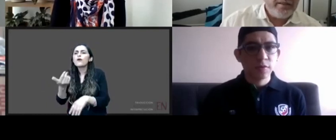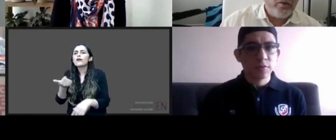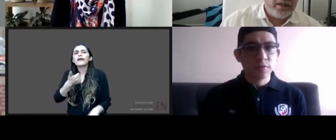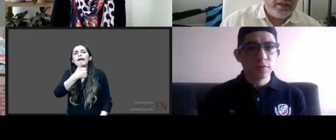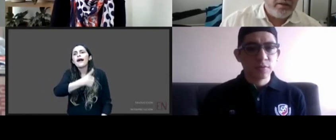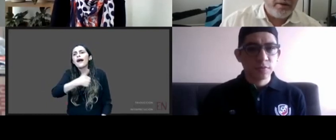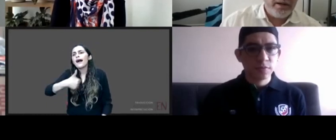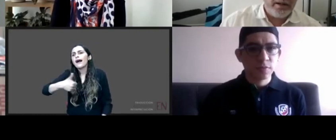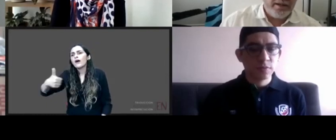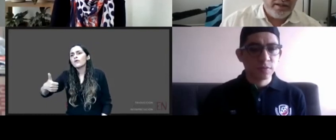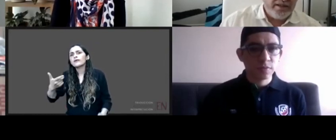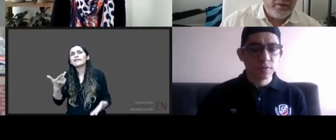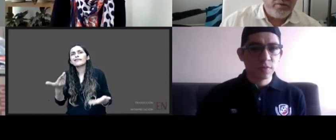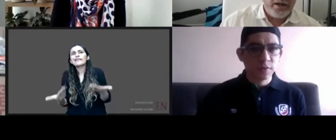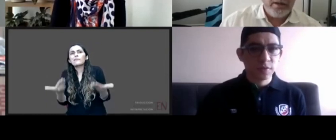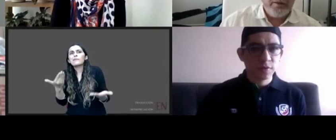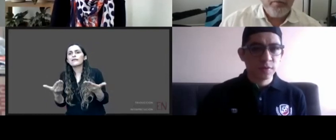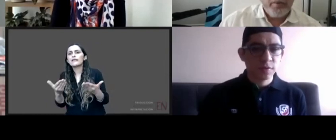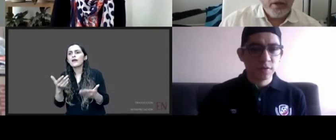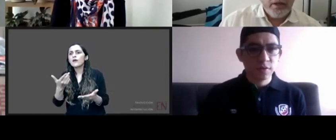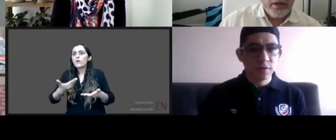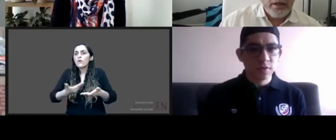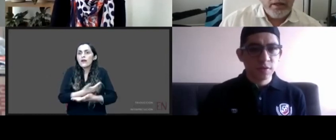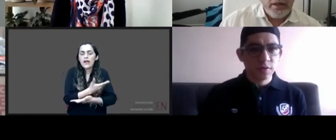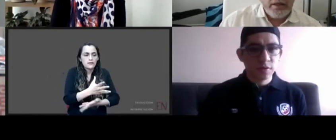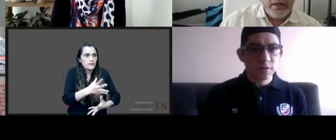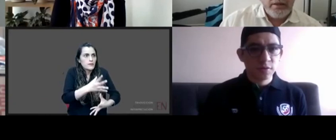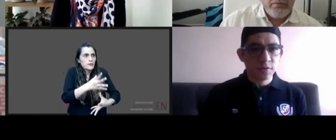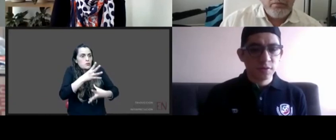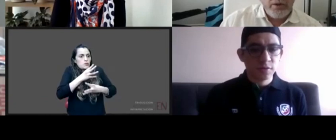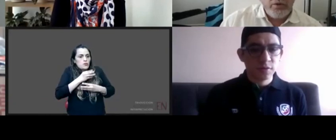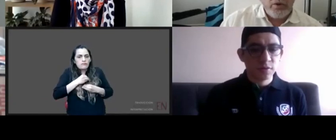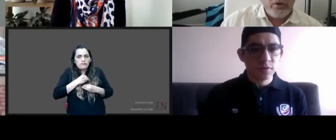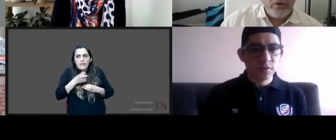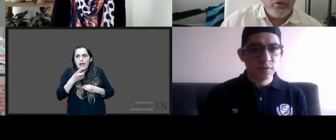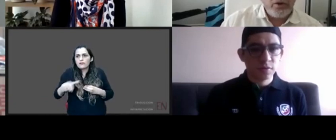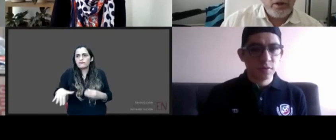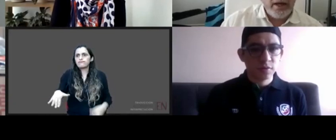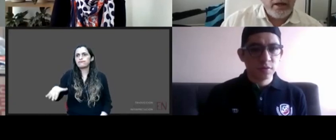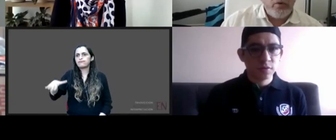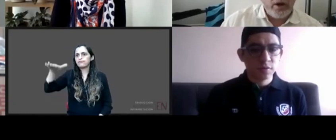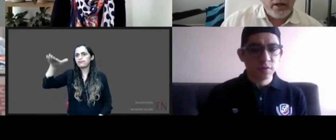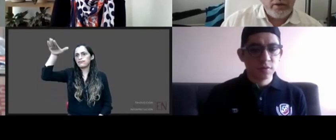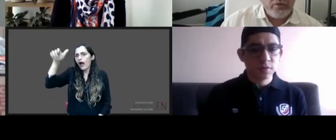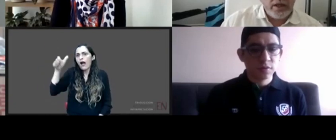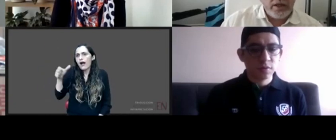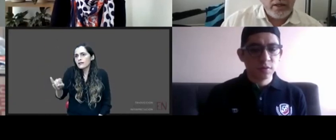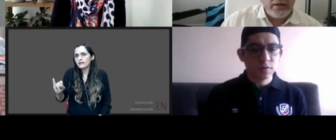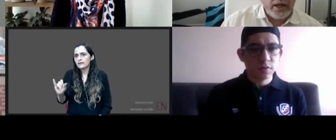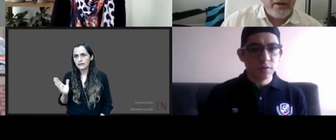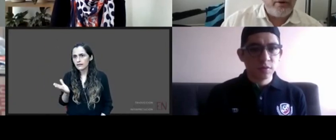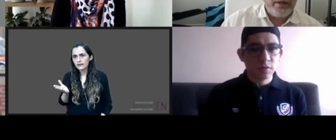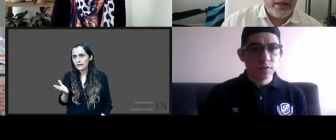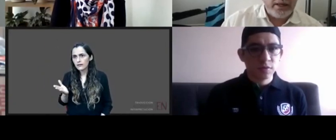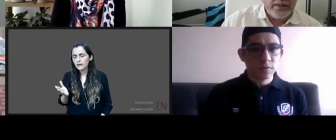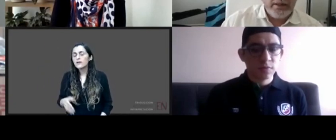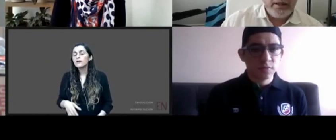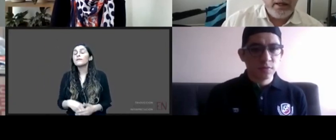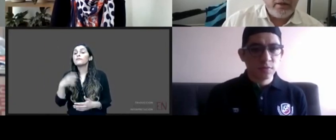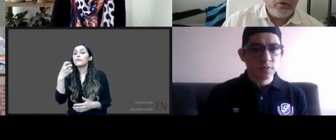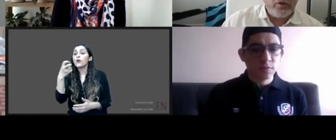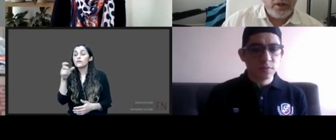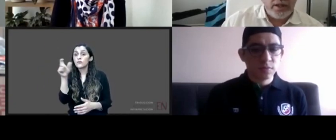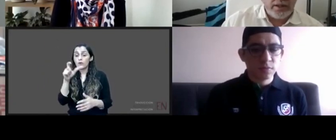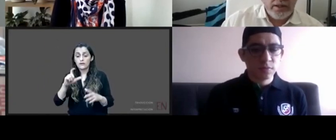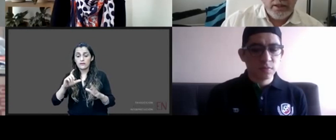vez colectiva e individual. Y bueno, cuando esto en la lengua, en la familia y